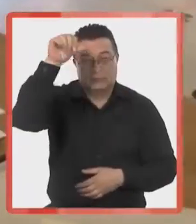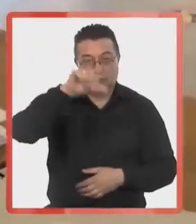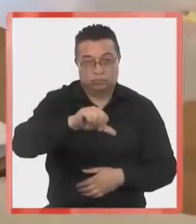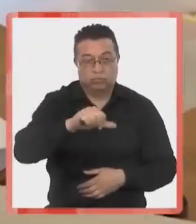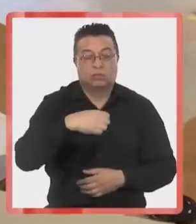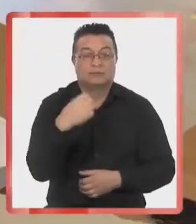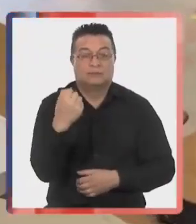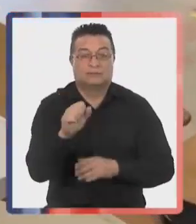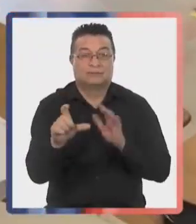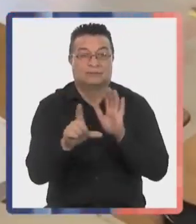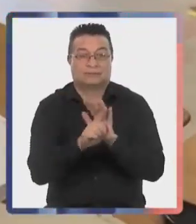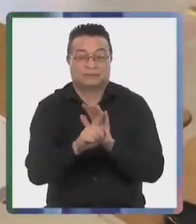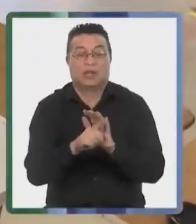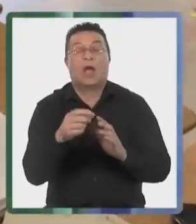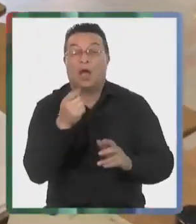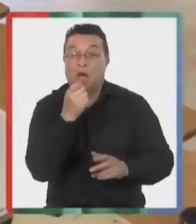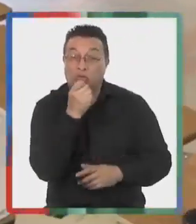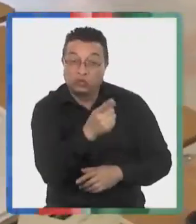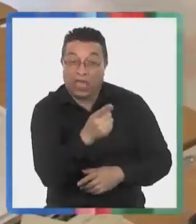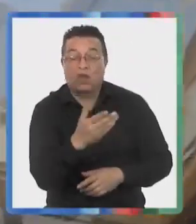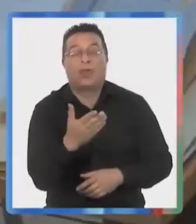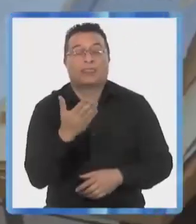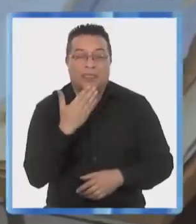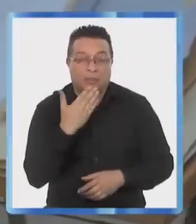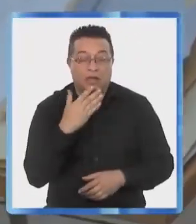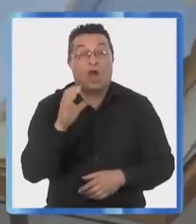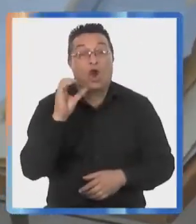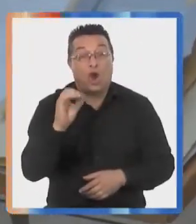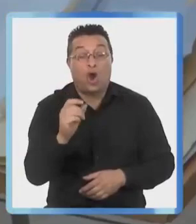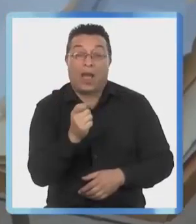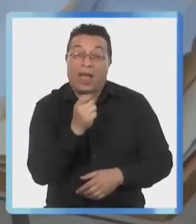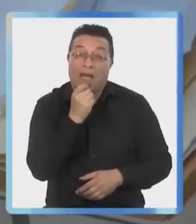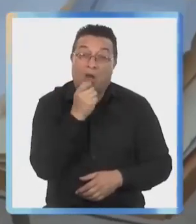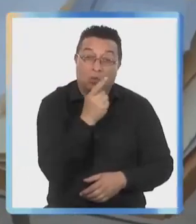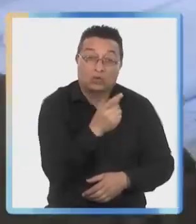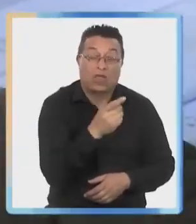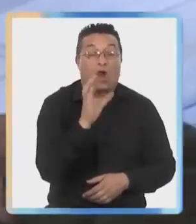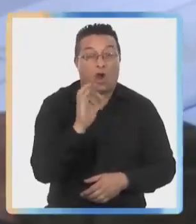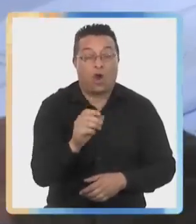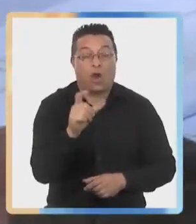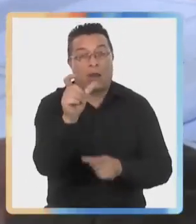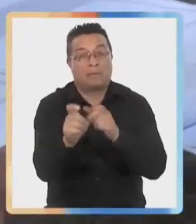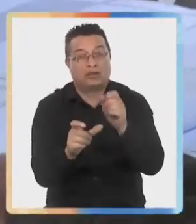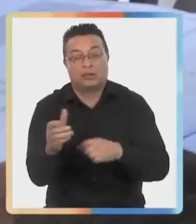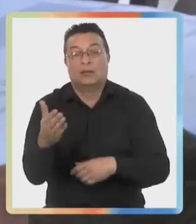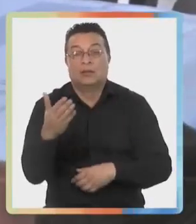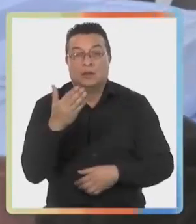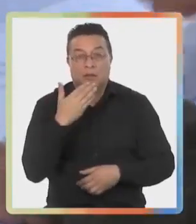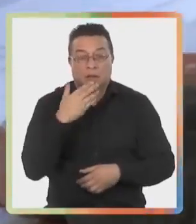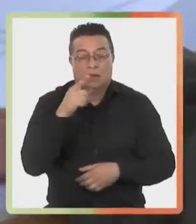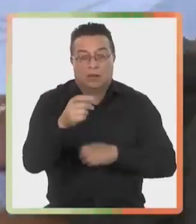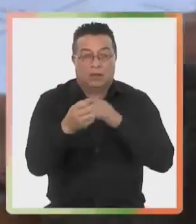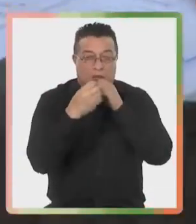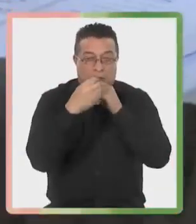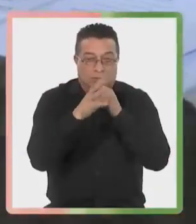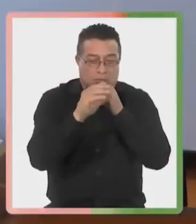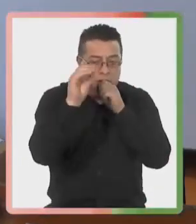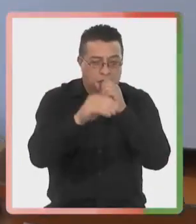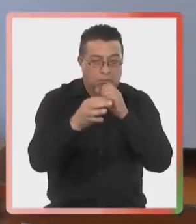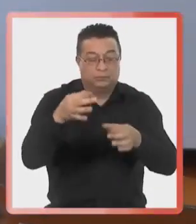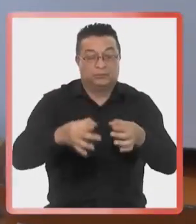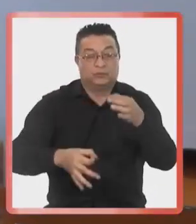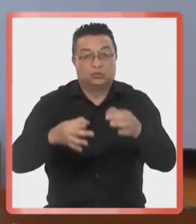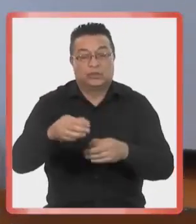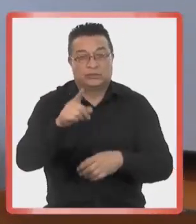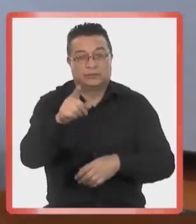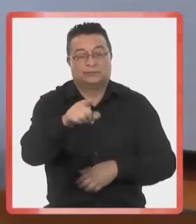aflictiva, a delitos que merecen pena aflictiva, o acusados o personas también que están declaradas por los